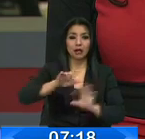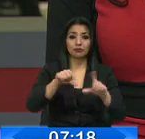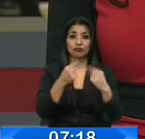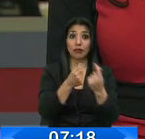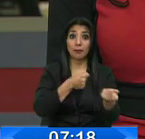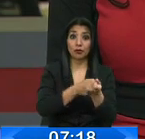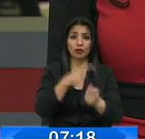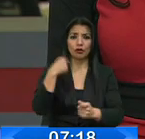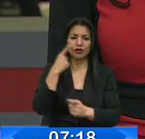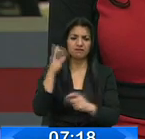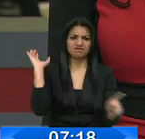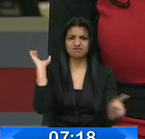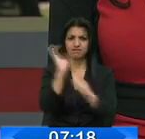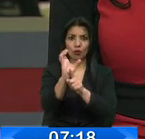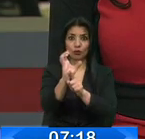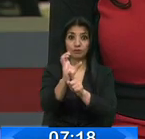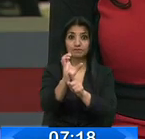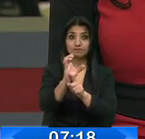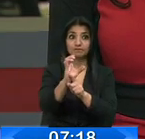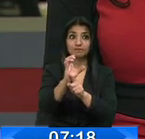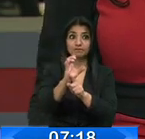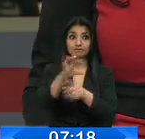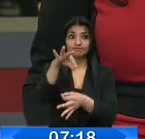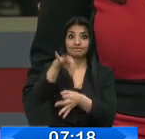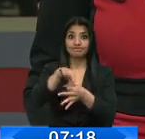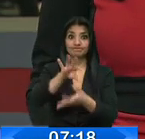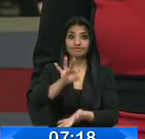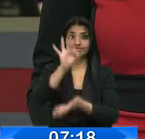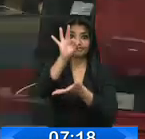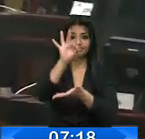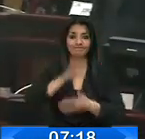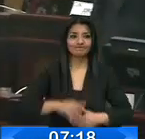correísta fue duro crítico en esta elección.